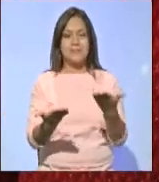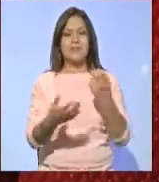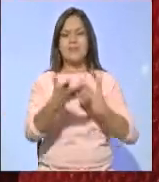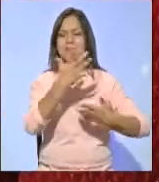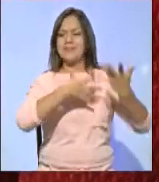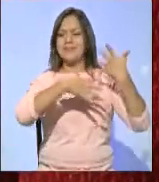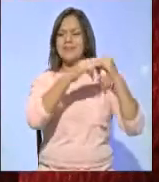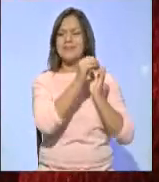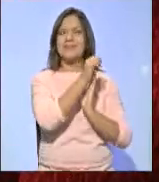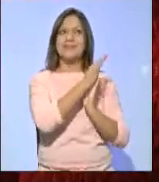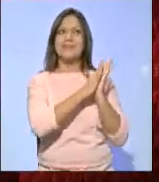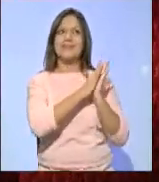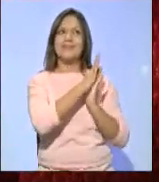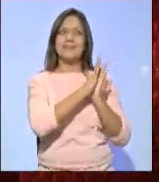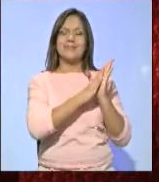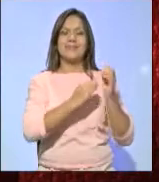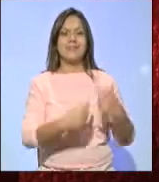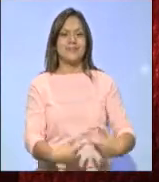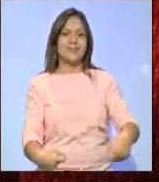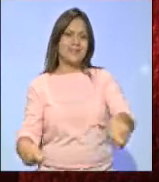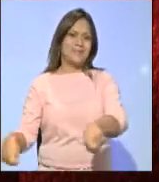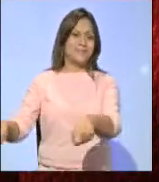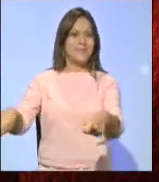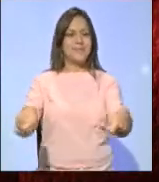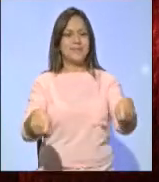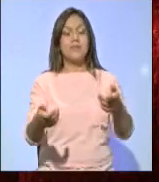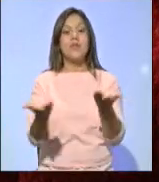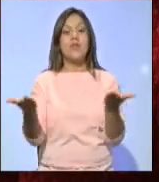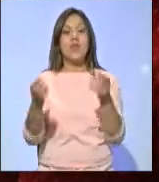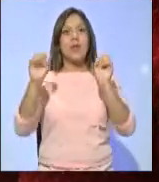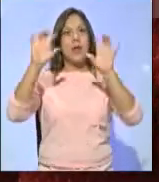XX. Esto será en el Museo de la Ciudad.